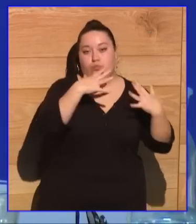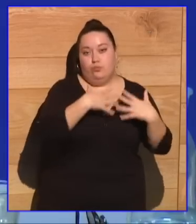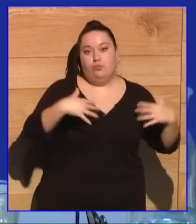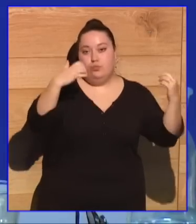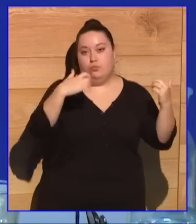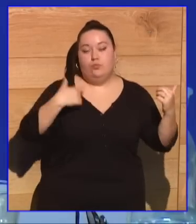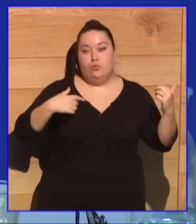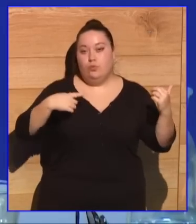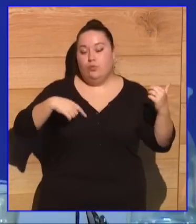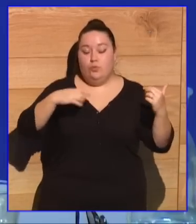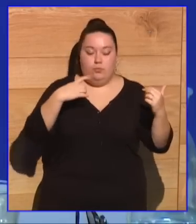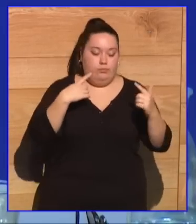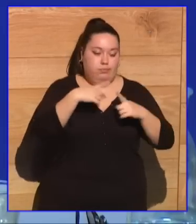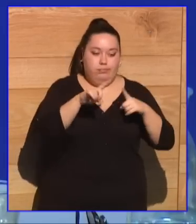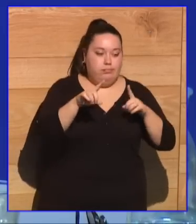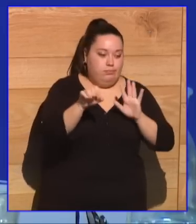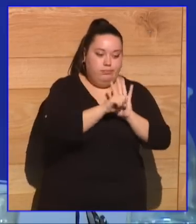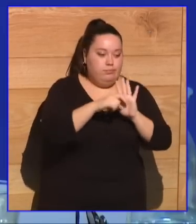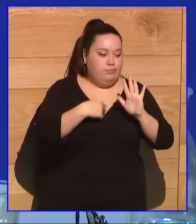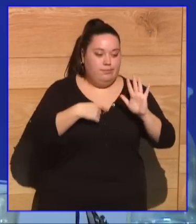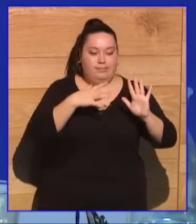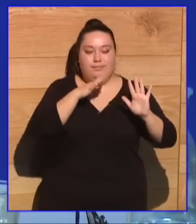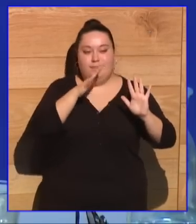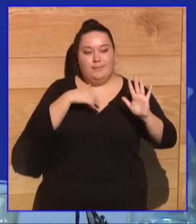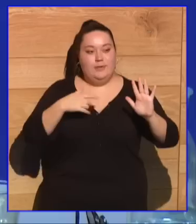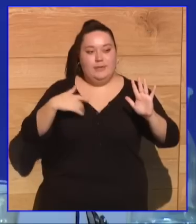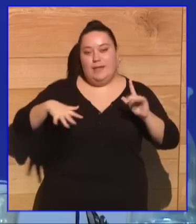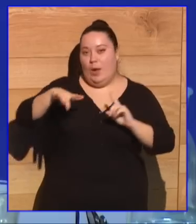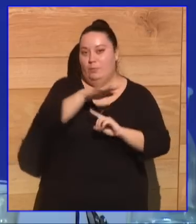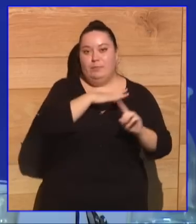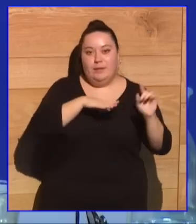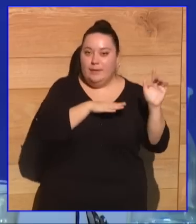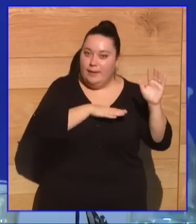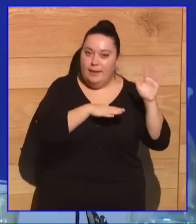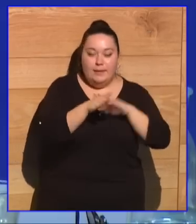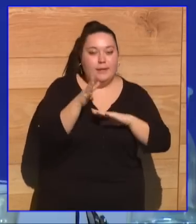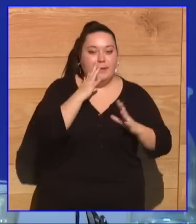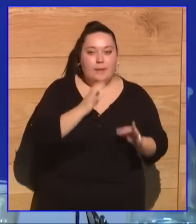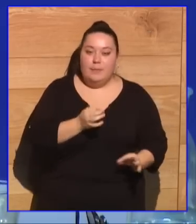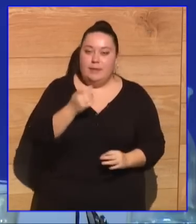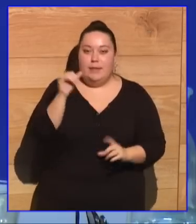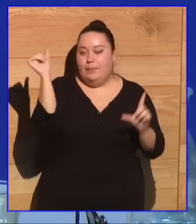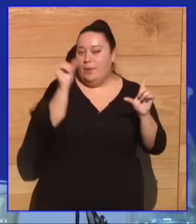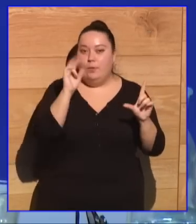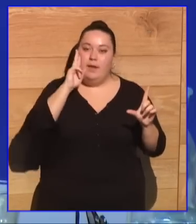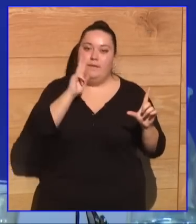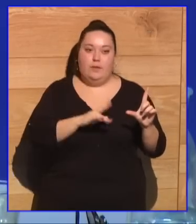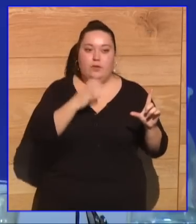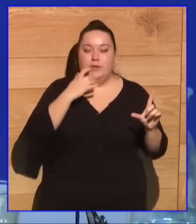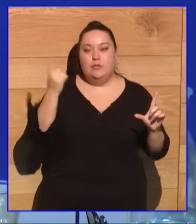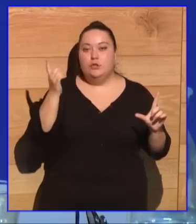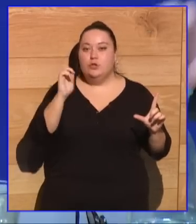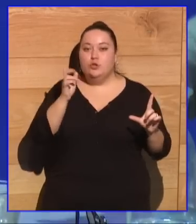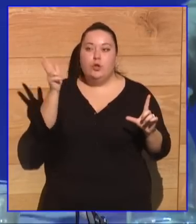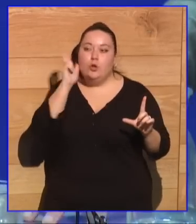es permanente. O sea, porque entras en todo el ambiente, estás realmente viendo la película si te pones simplemente la